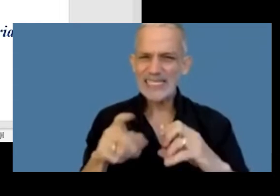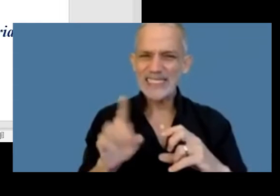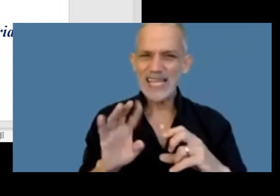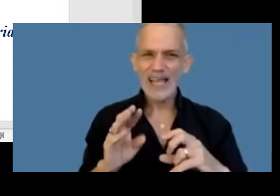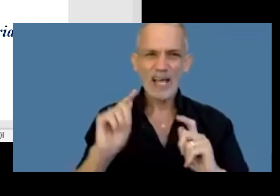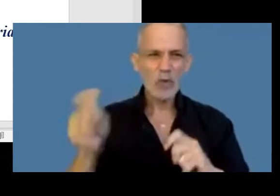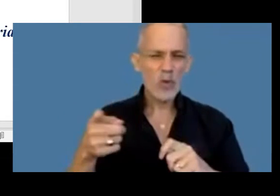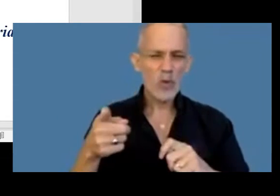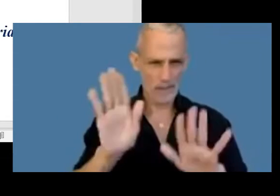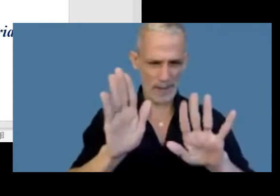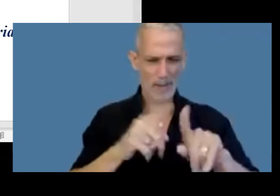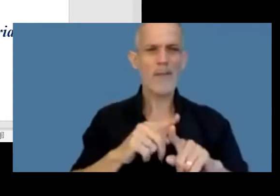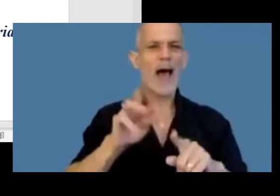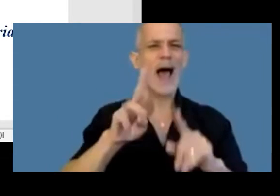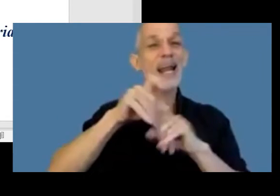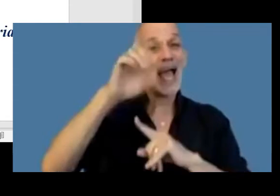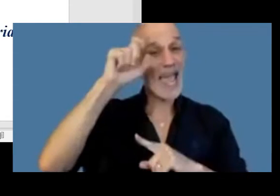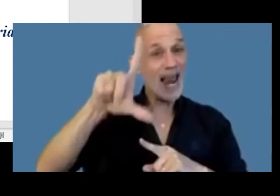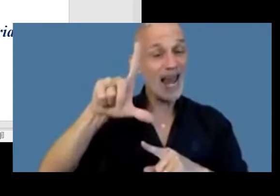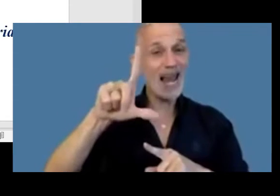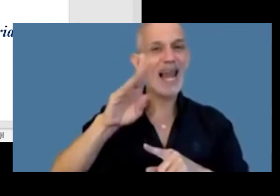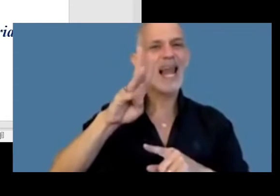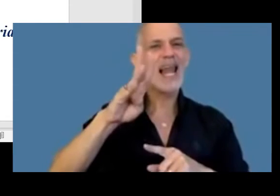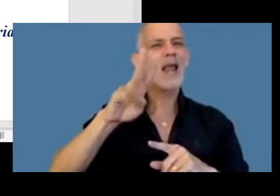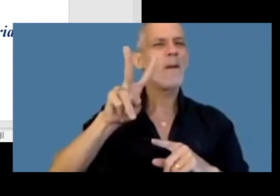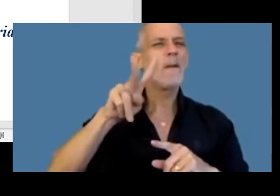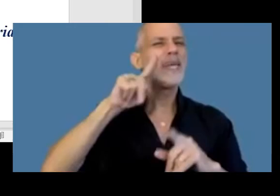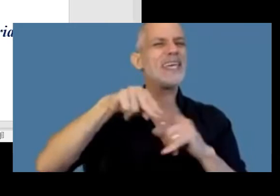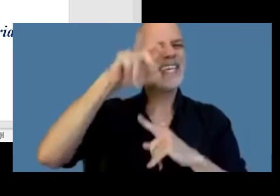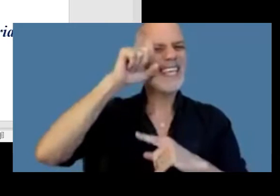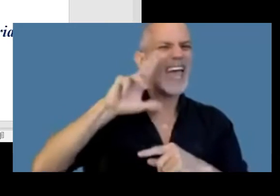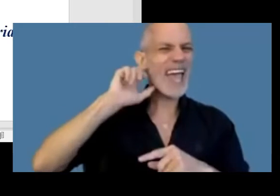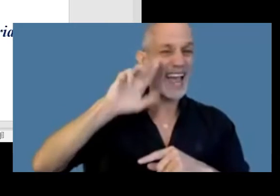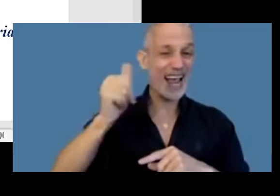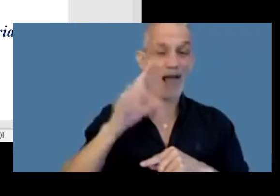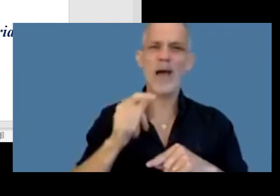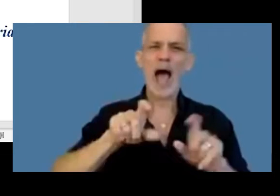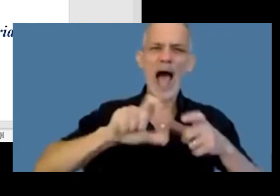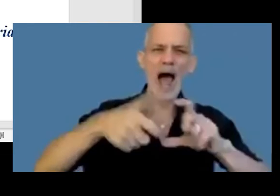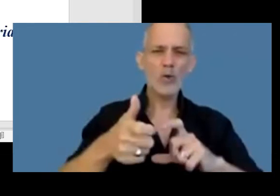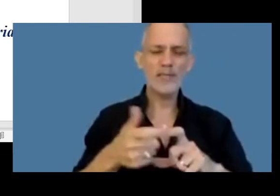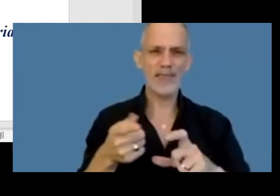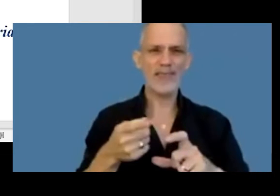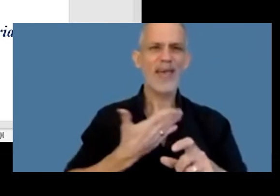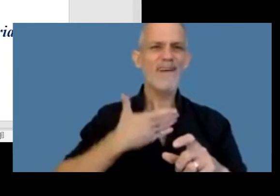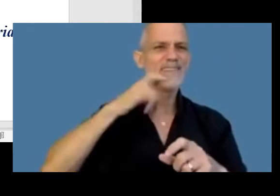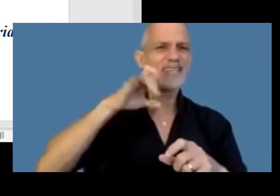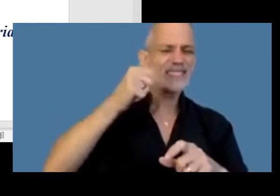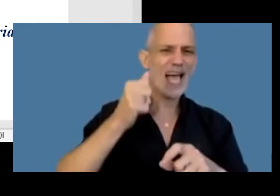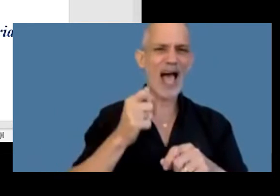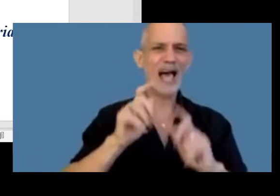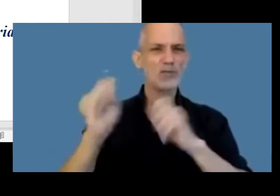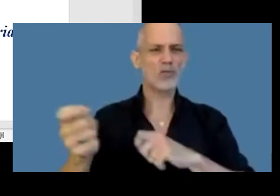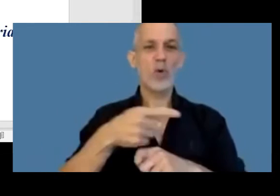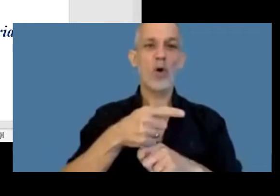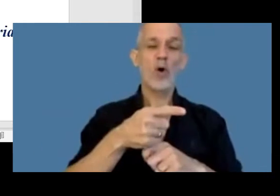Antes de pasar, Raquel Viniegra me dice, los ajustes de fisca se condonan, las multas no. ¿Es